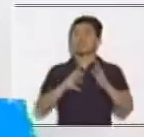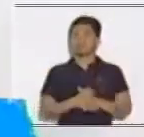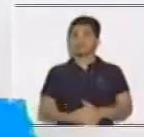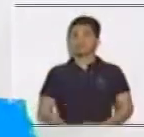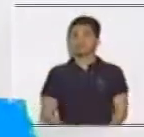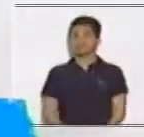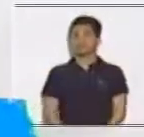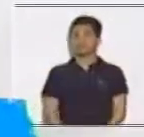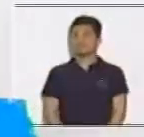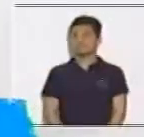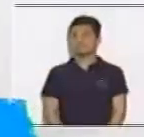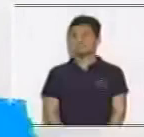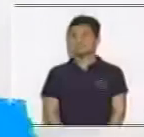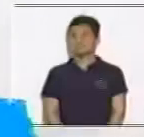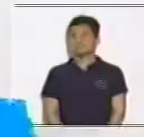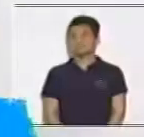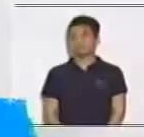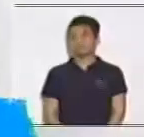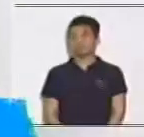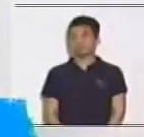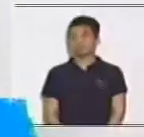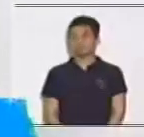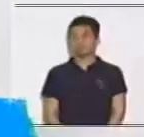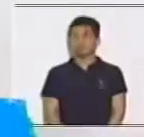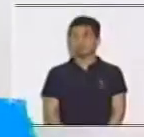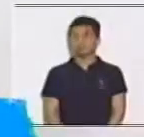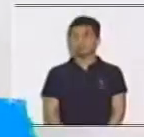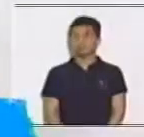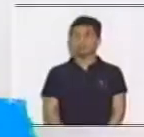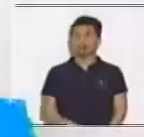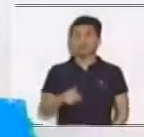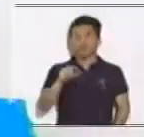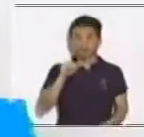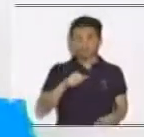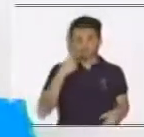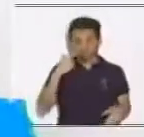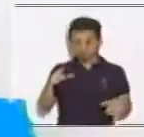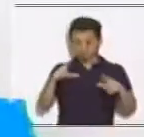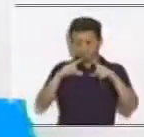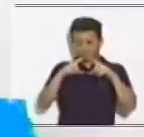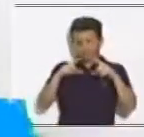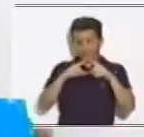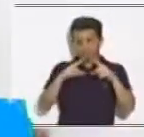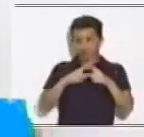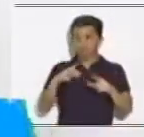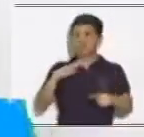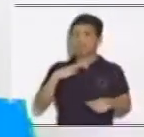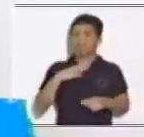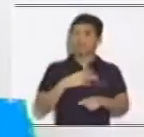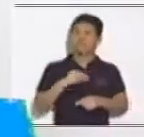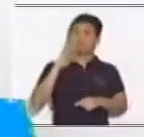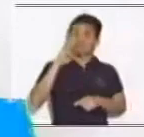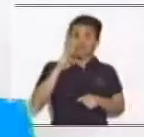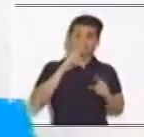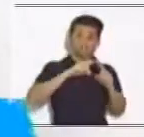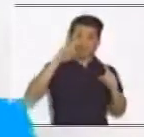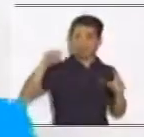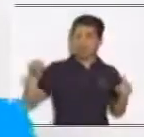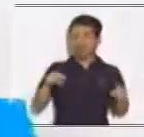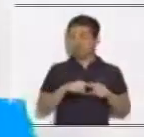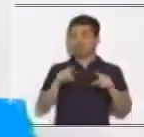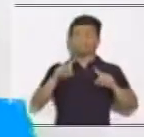Es decir, que este tipo de triángulo que vamos a construir ahorita, ¿sí?, tiene sus tres lados